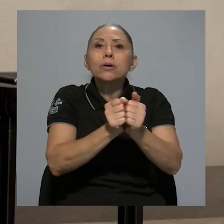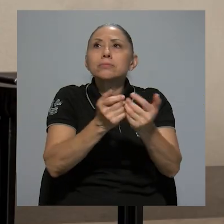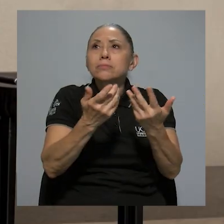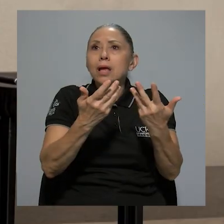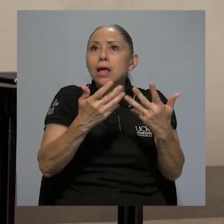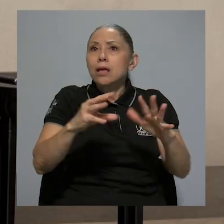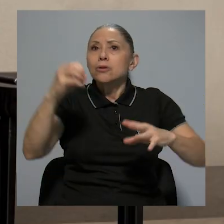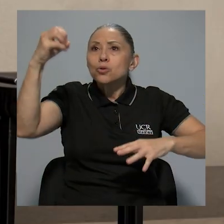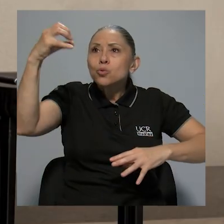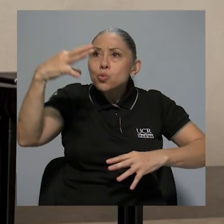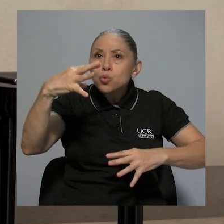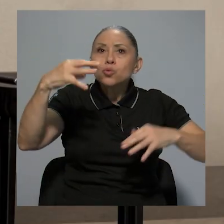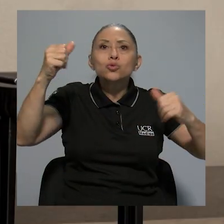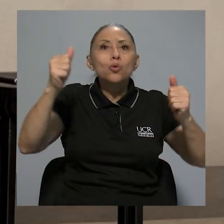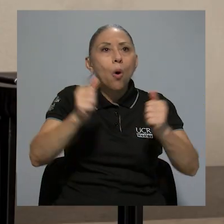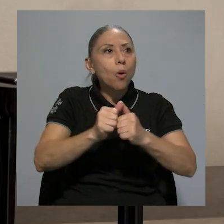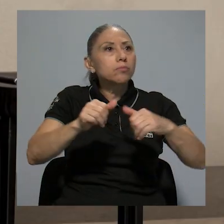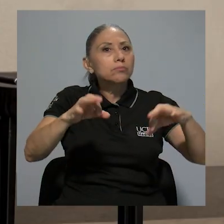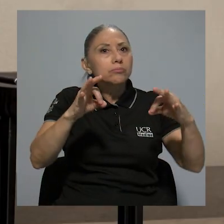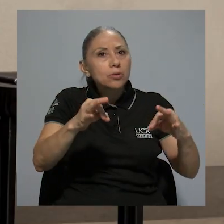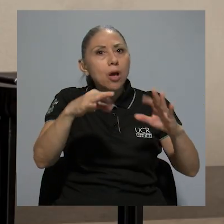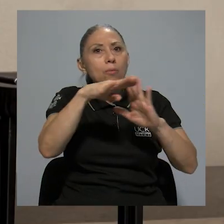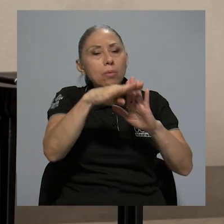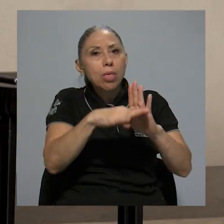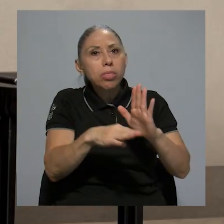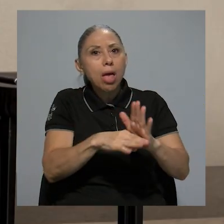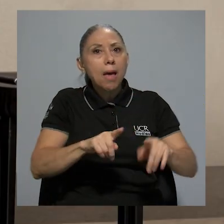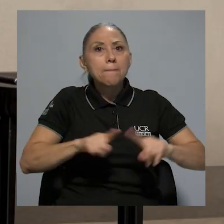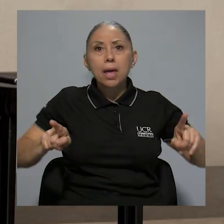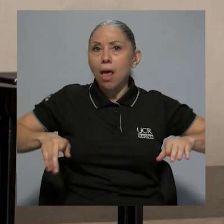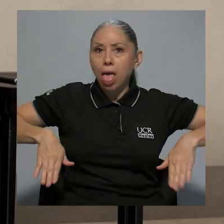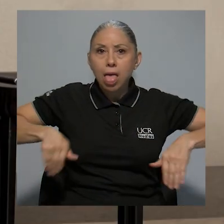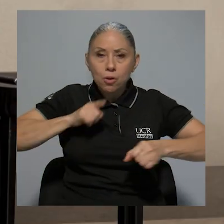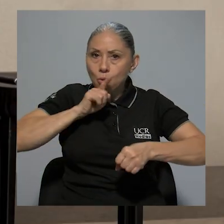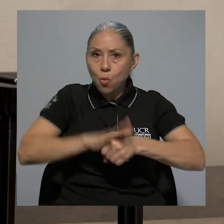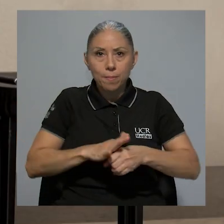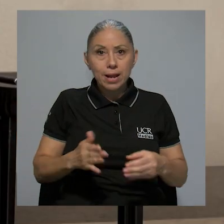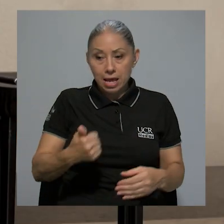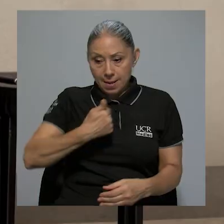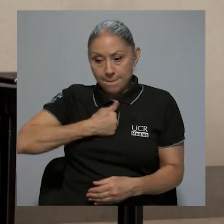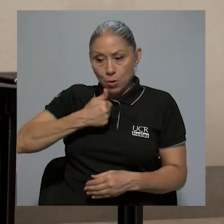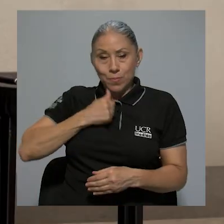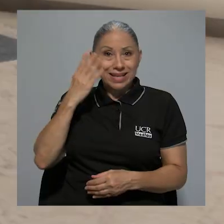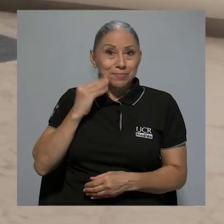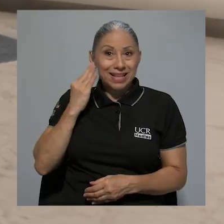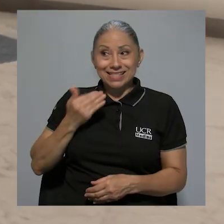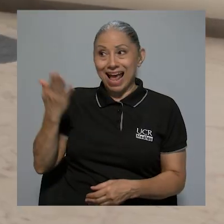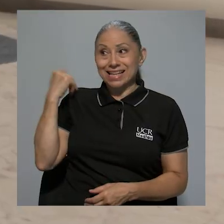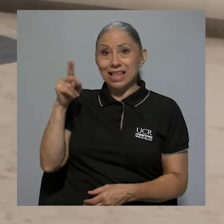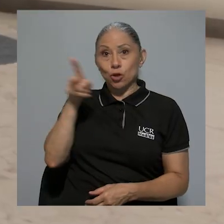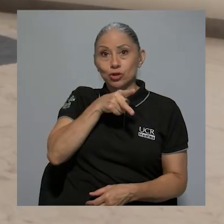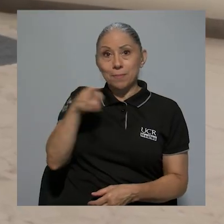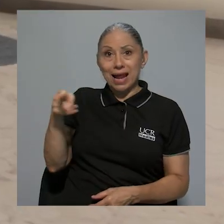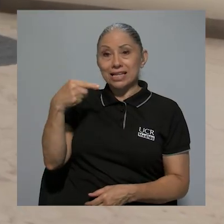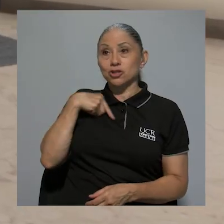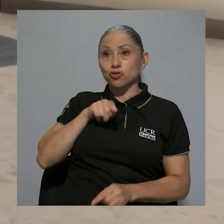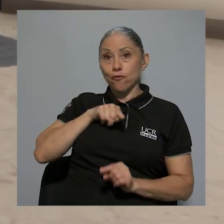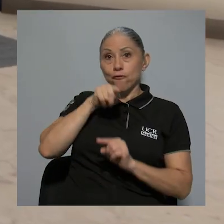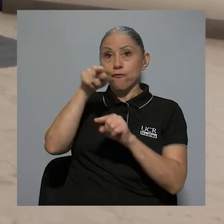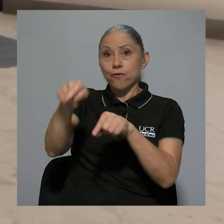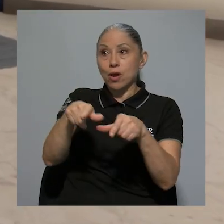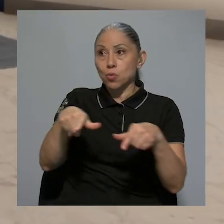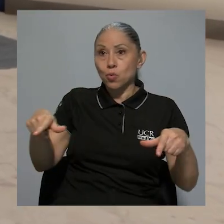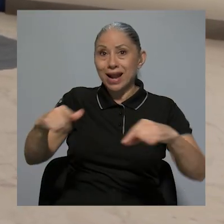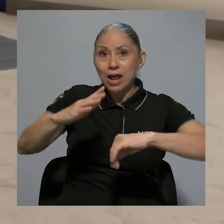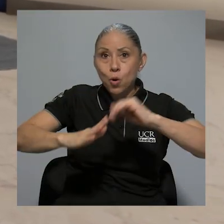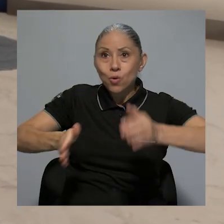luz y demás, pero no se cumple. No. De mi propia experiencia, hace 2 semanas estuve yo en un edificio en el